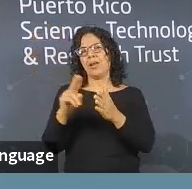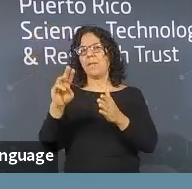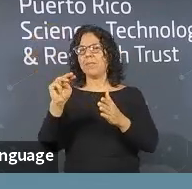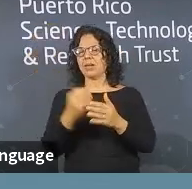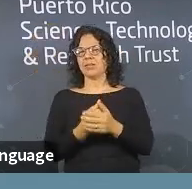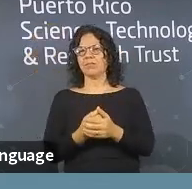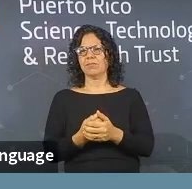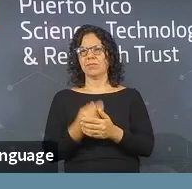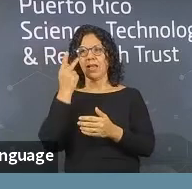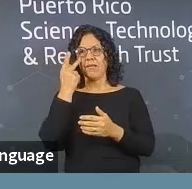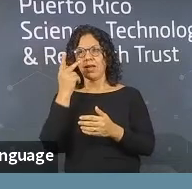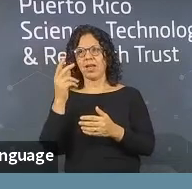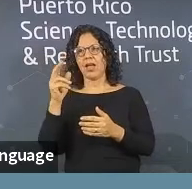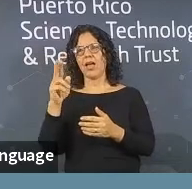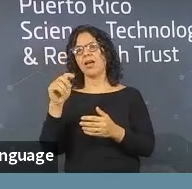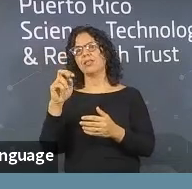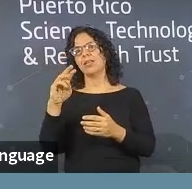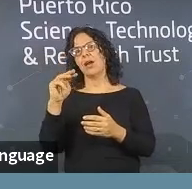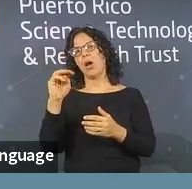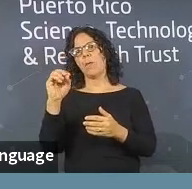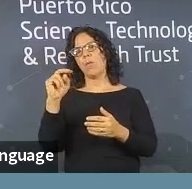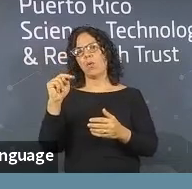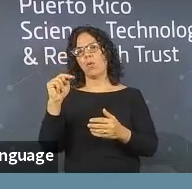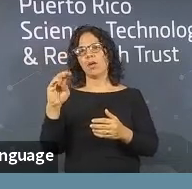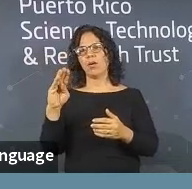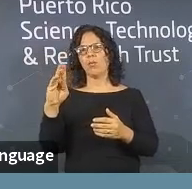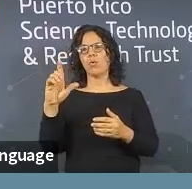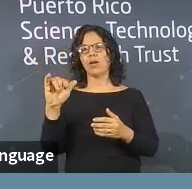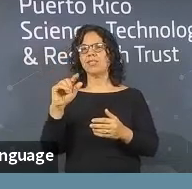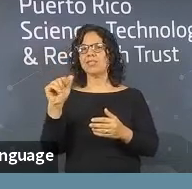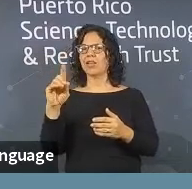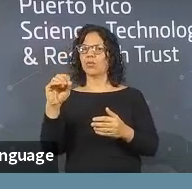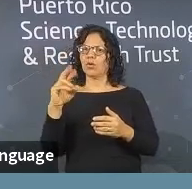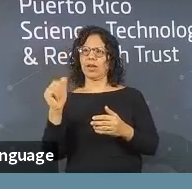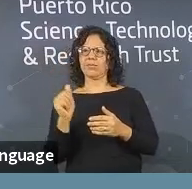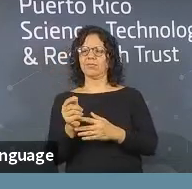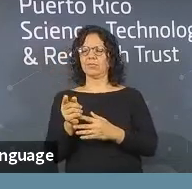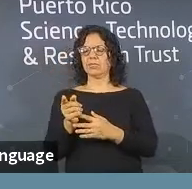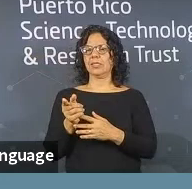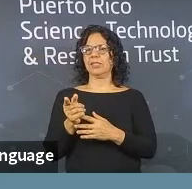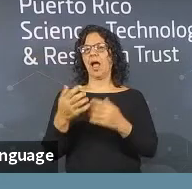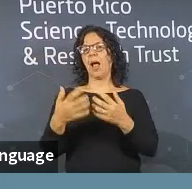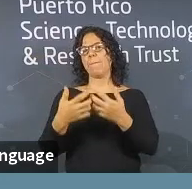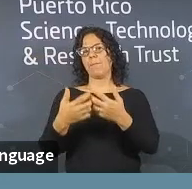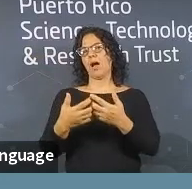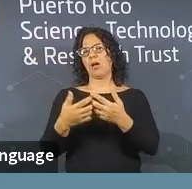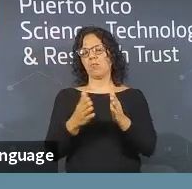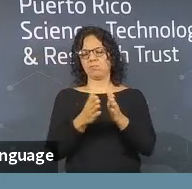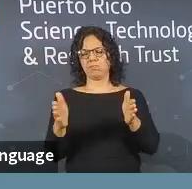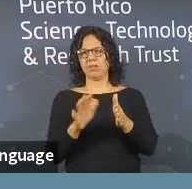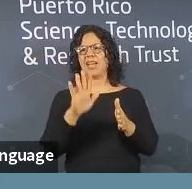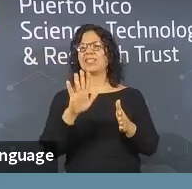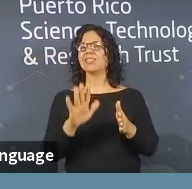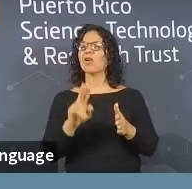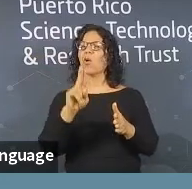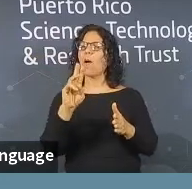vemos la termonebulizadora, como les mencioné anteriormente, la termo usualmente se mantiene en el rango de 5 micras, pero